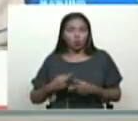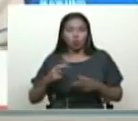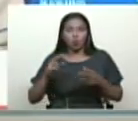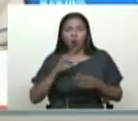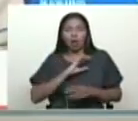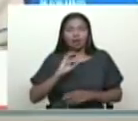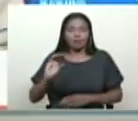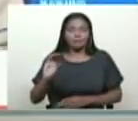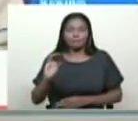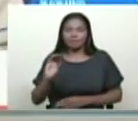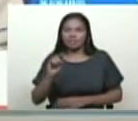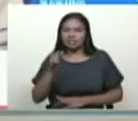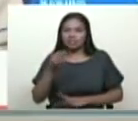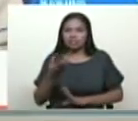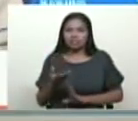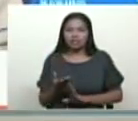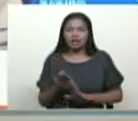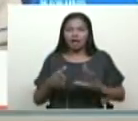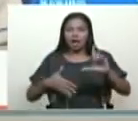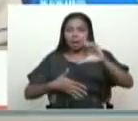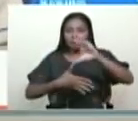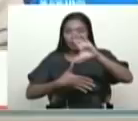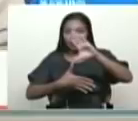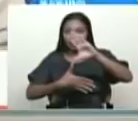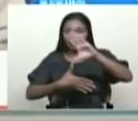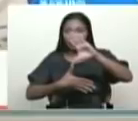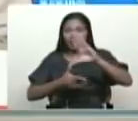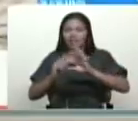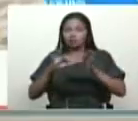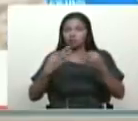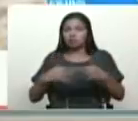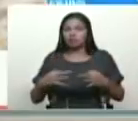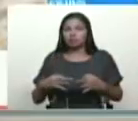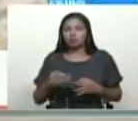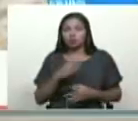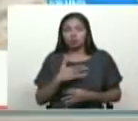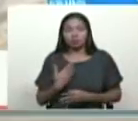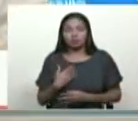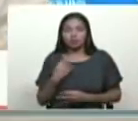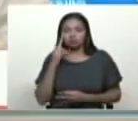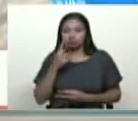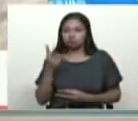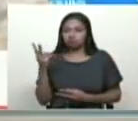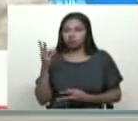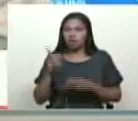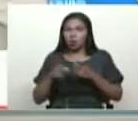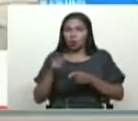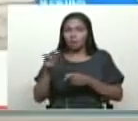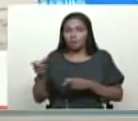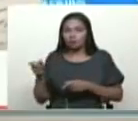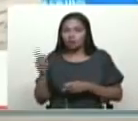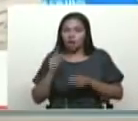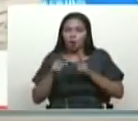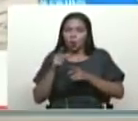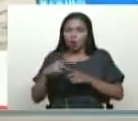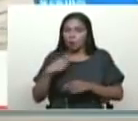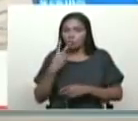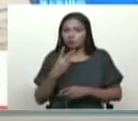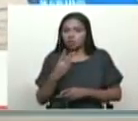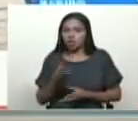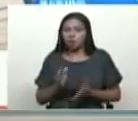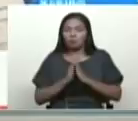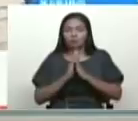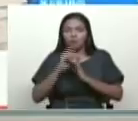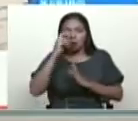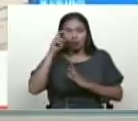patria es la América. Así de sencillo. Así que bueno, yo quisiera escuchar. Me dicen que hay algunos voceros. Por favor,